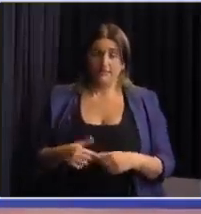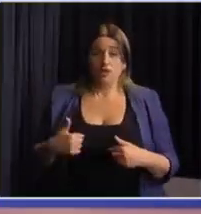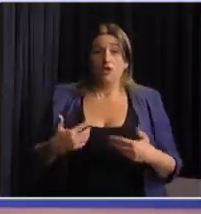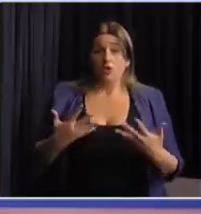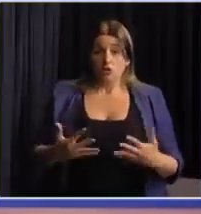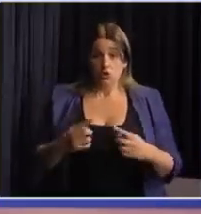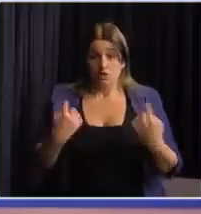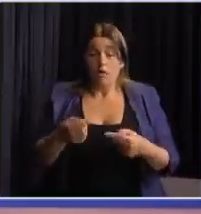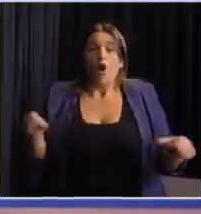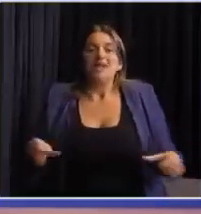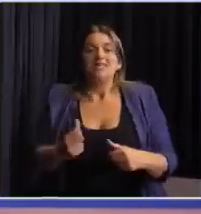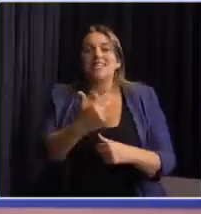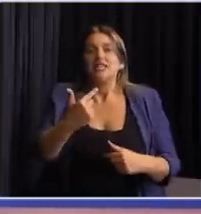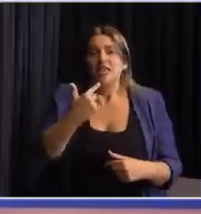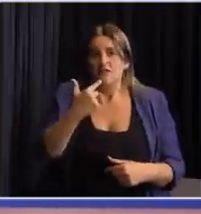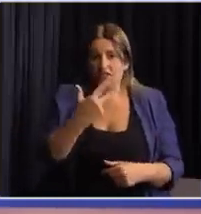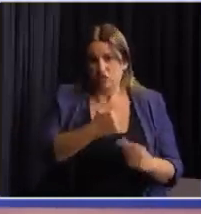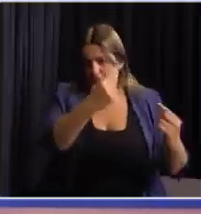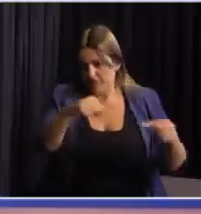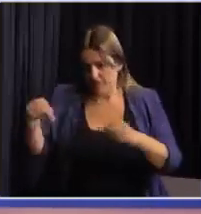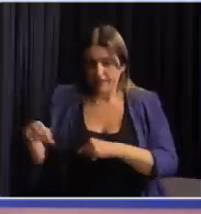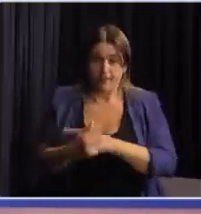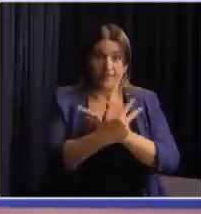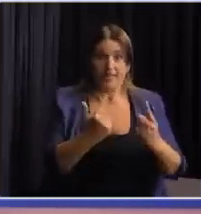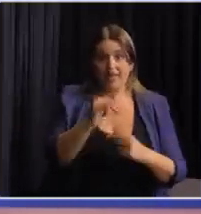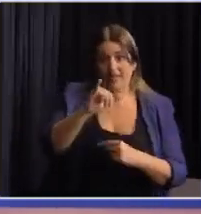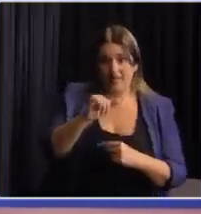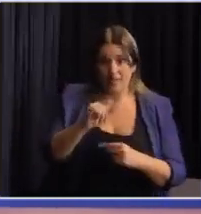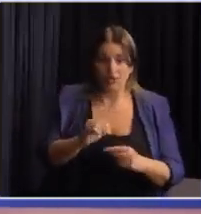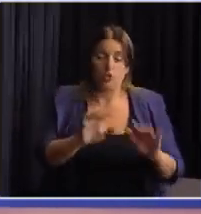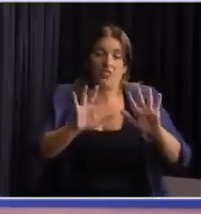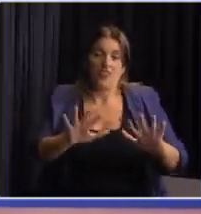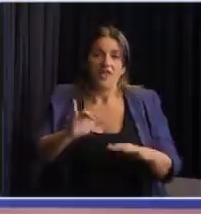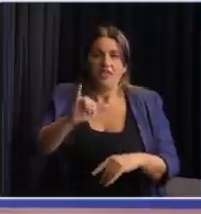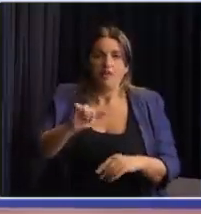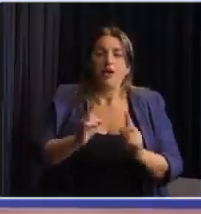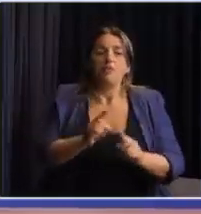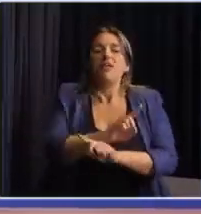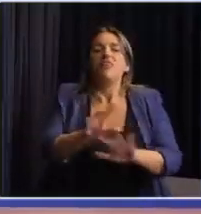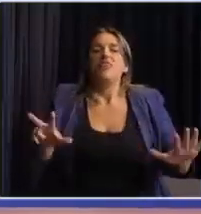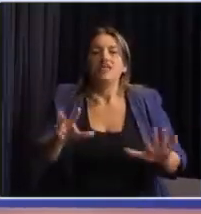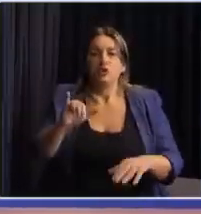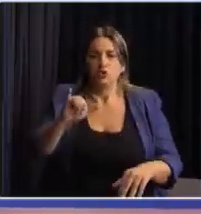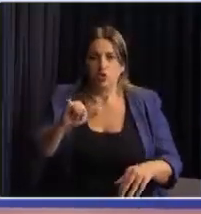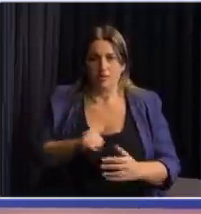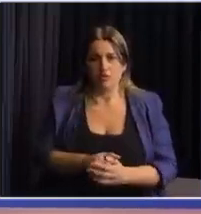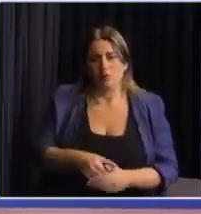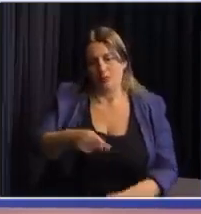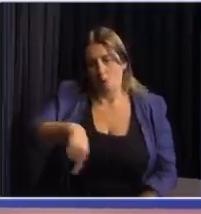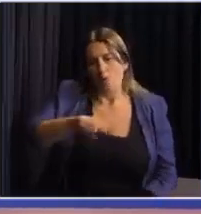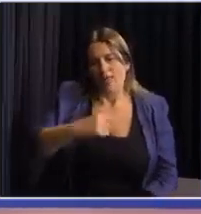a pasar tres fechas, el 3 de mayo, el 10 de mayo y el 18 de mayo. Se van a dar